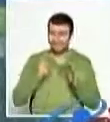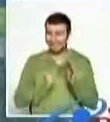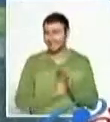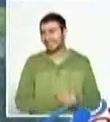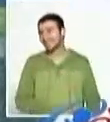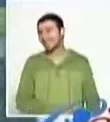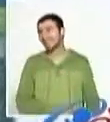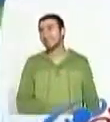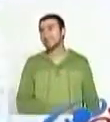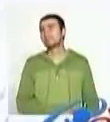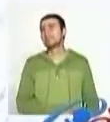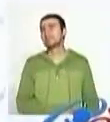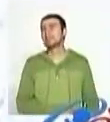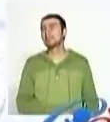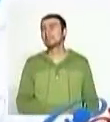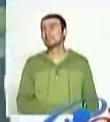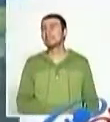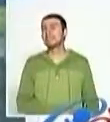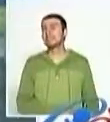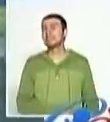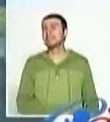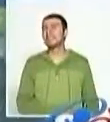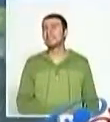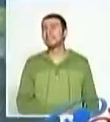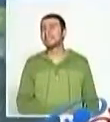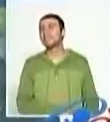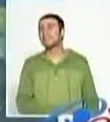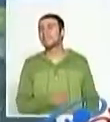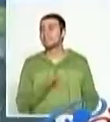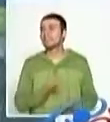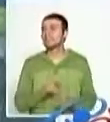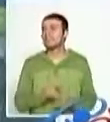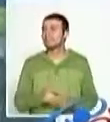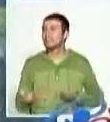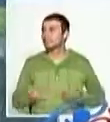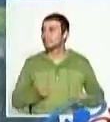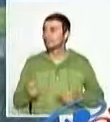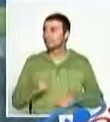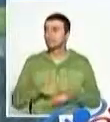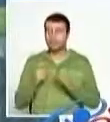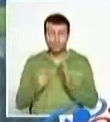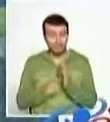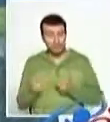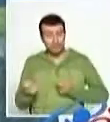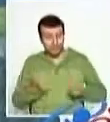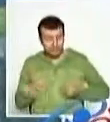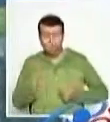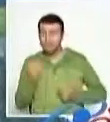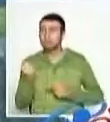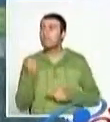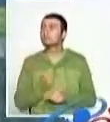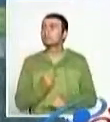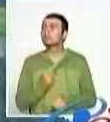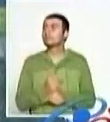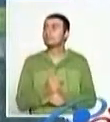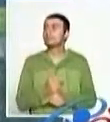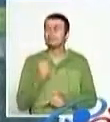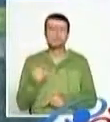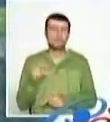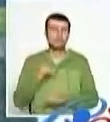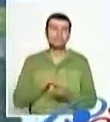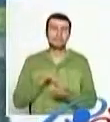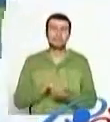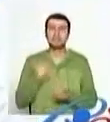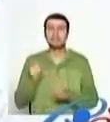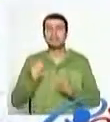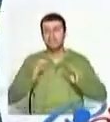Fernando, es muy probable que esta persona esté inflamado no solamente el colon o el intestino delgado, sino que también está inflamado todo el cuerpo, todo el